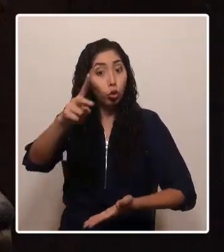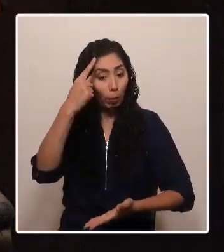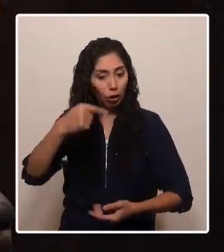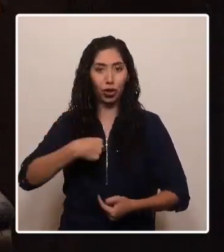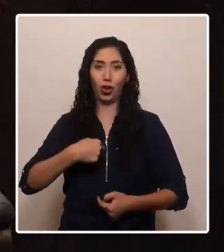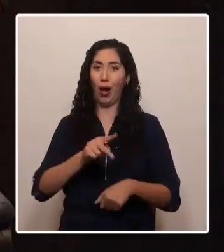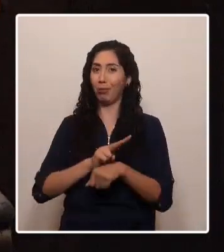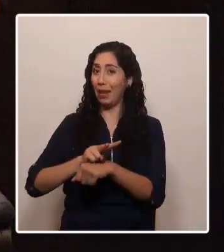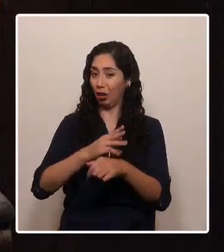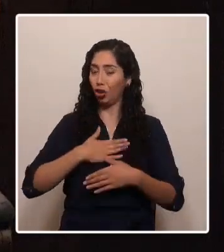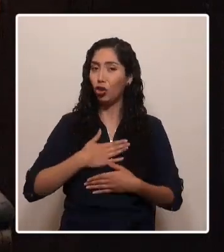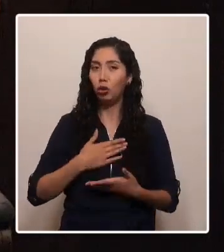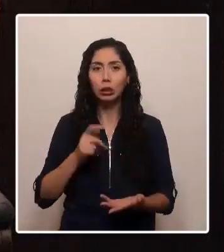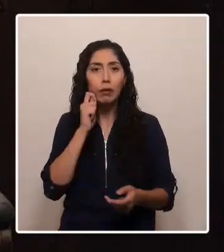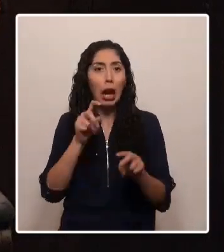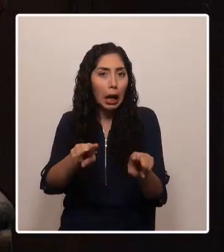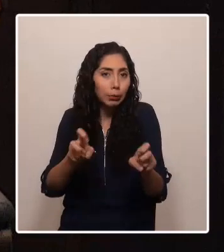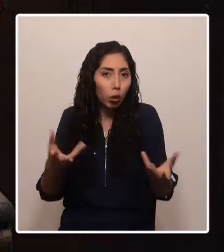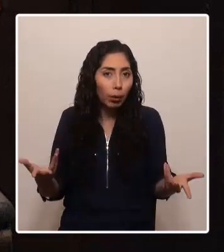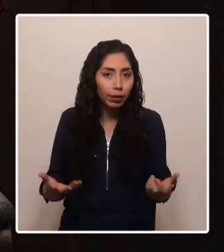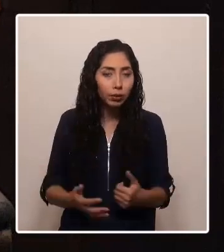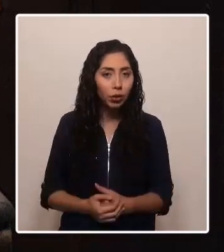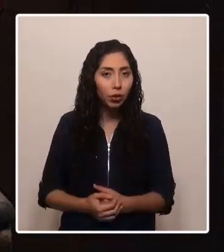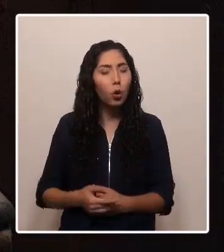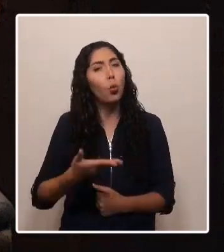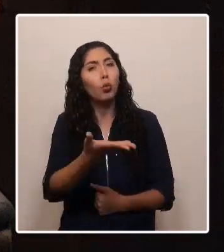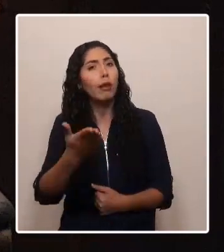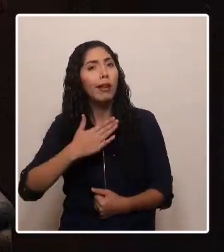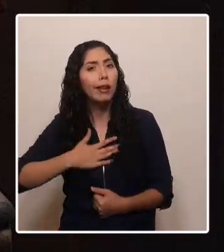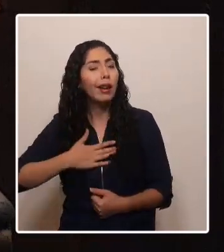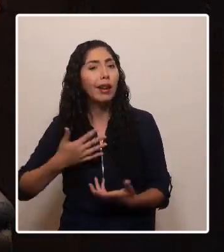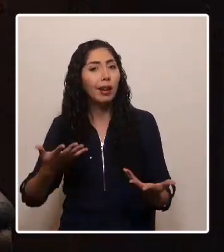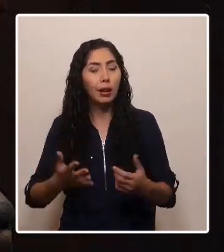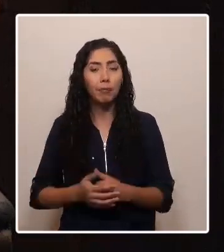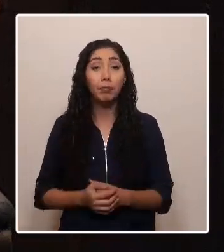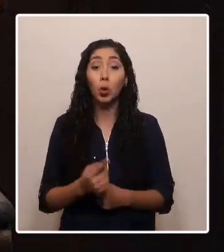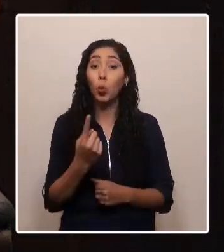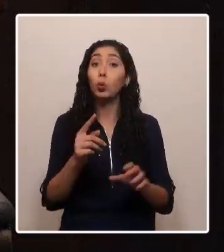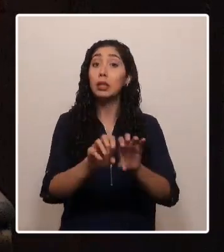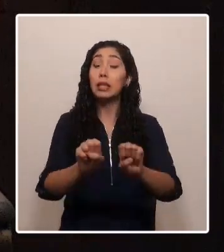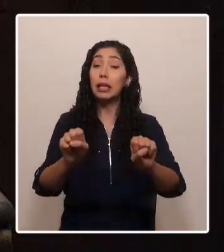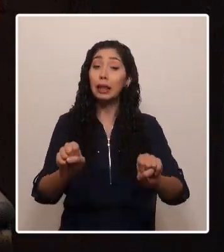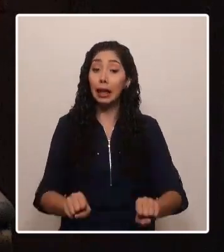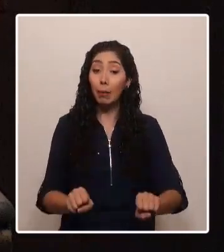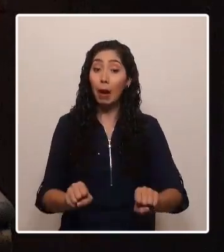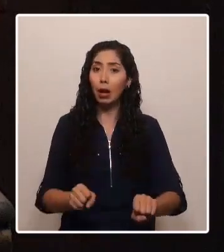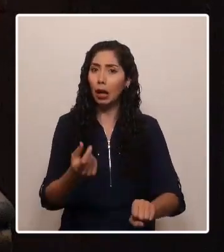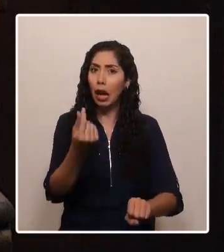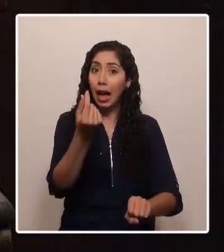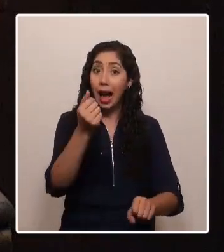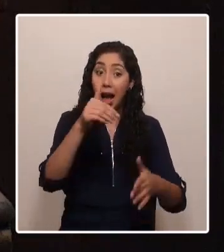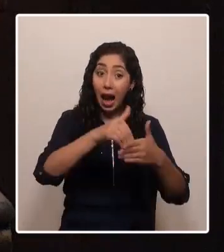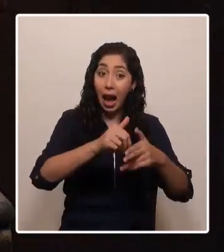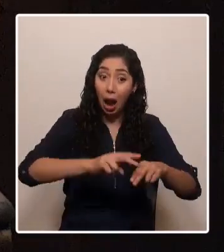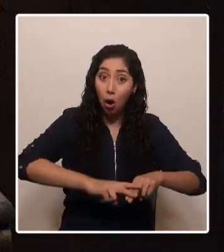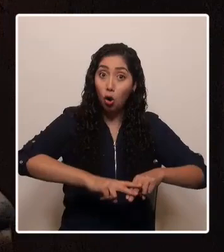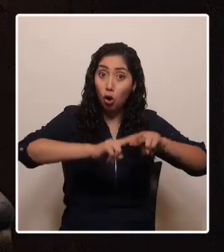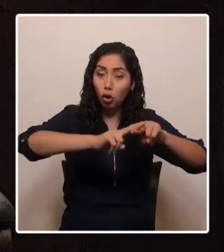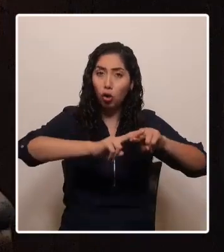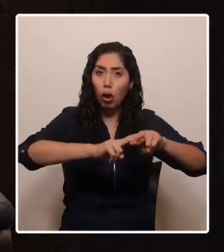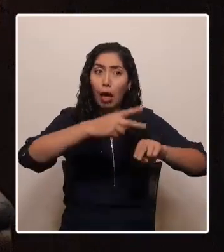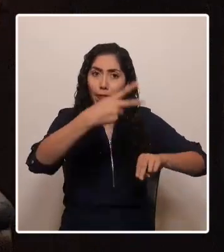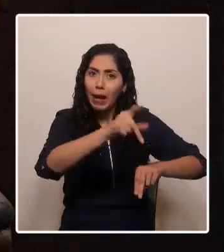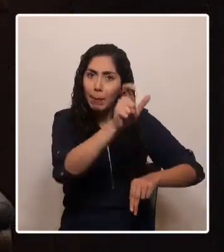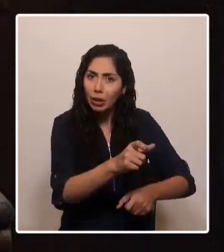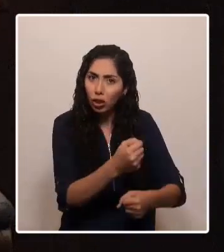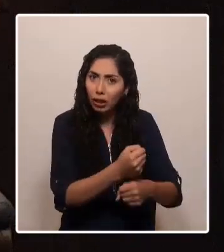Expropiación. Ustedes quieren, lo han dicho, un sistema de reparto en que los ahorros no son del trabajador, porque van a